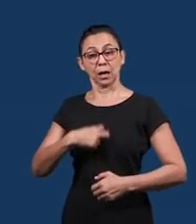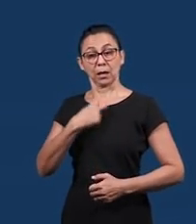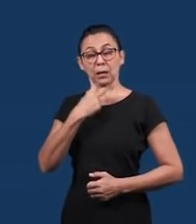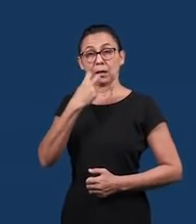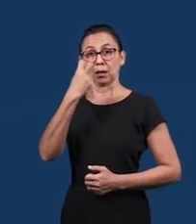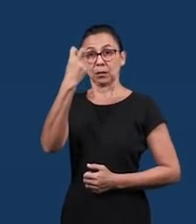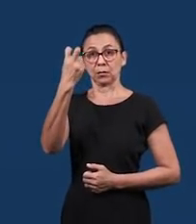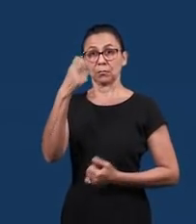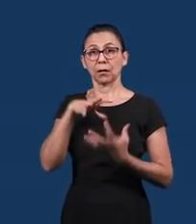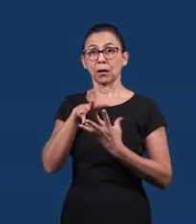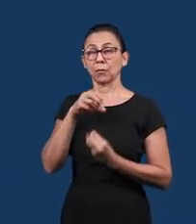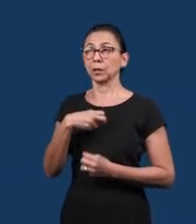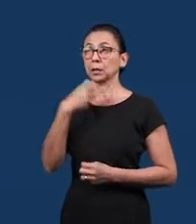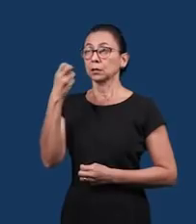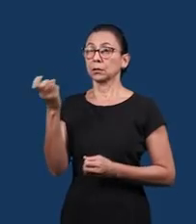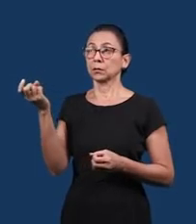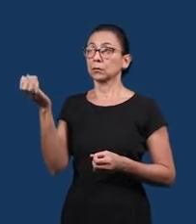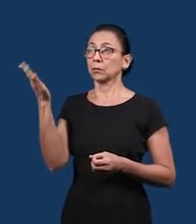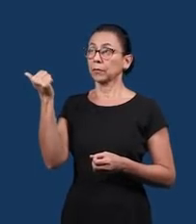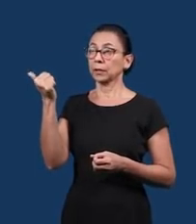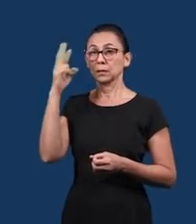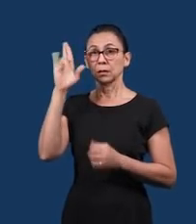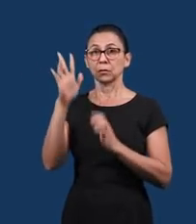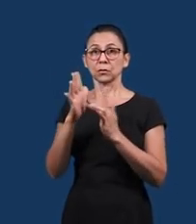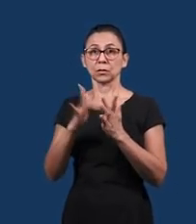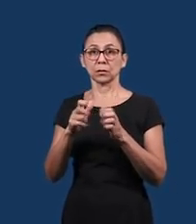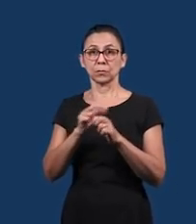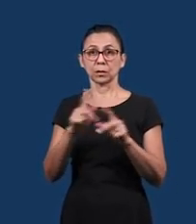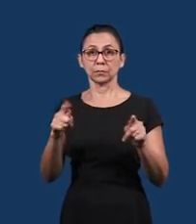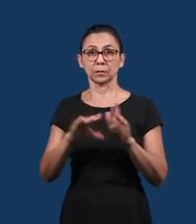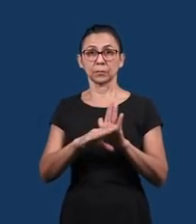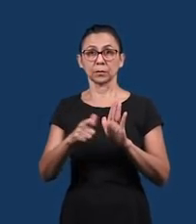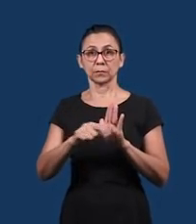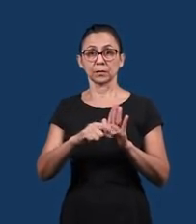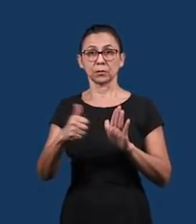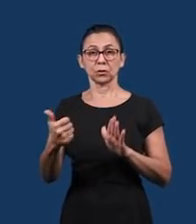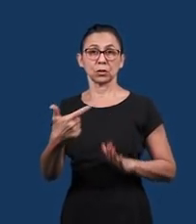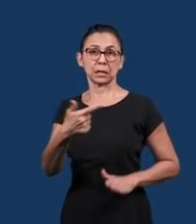grito del alma: ven, Señor Jesús. Apocalipsis 1:17.